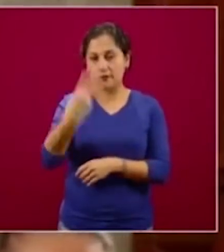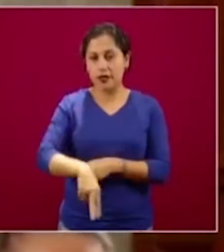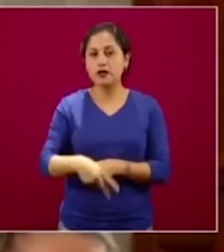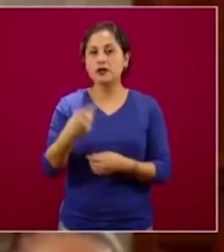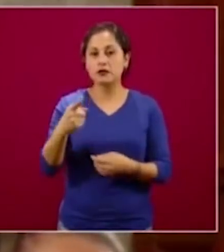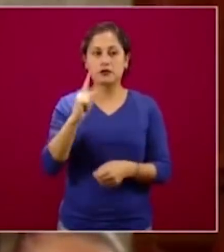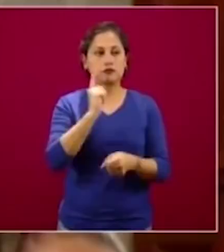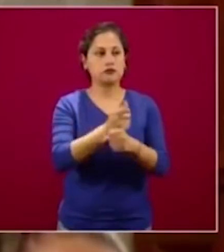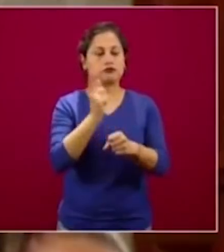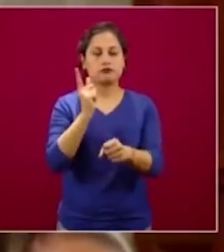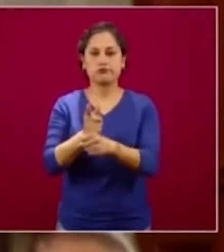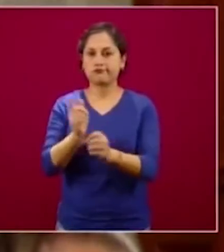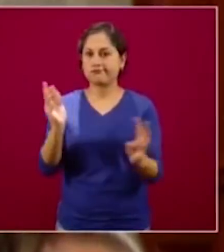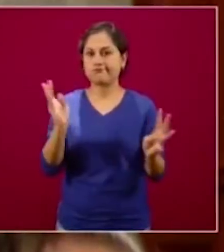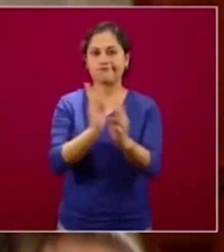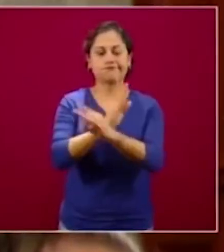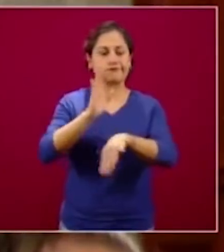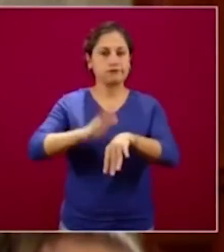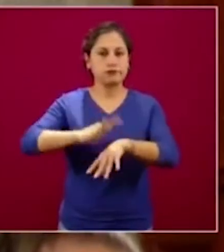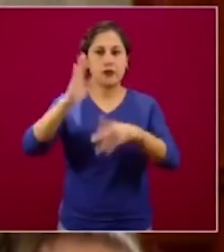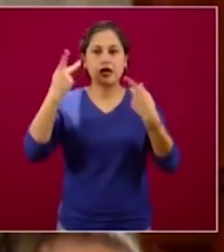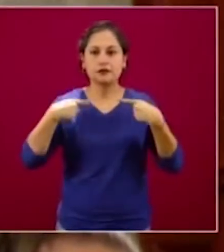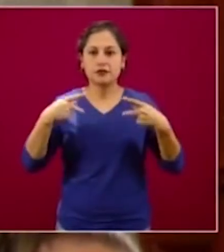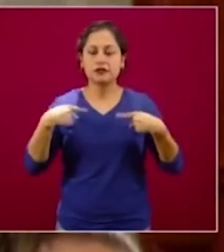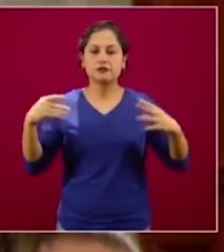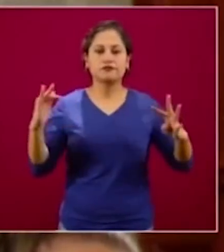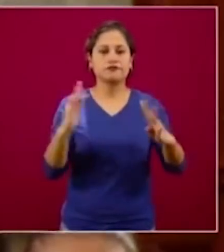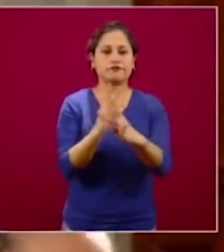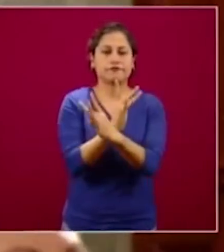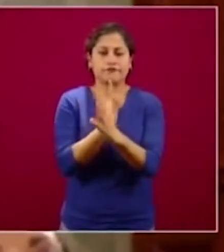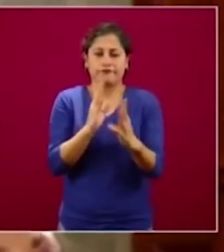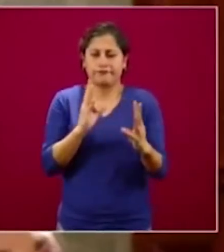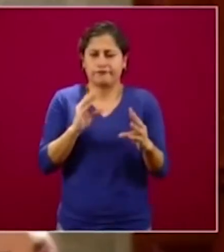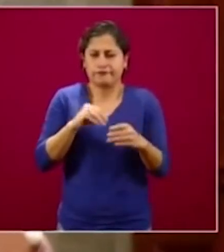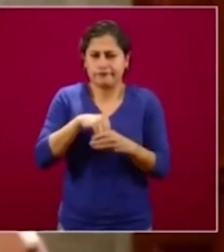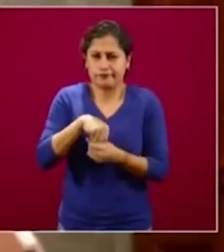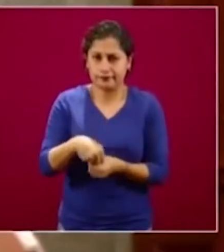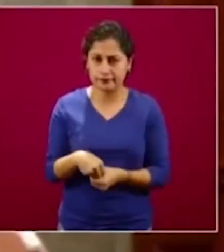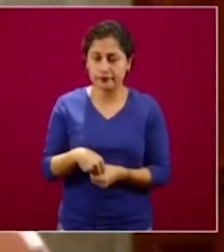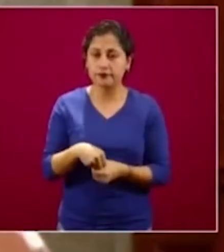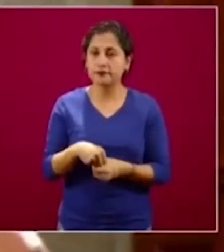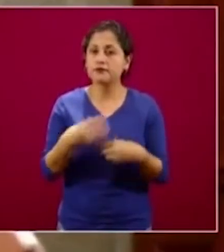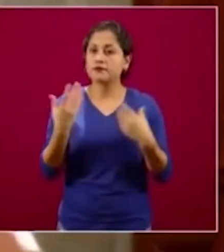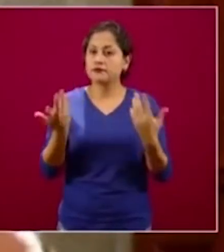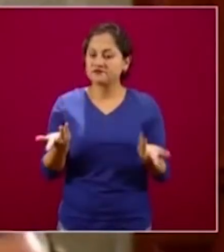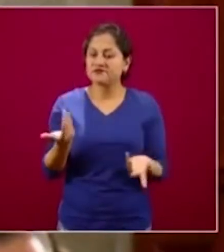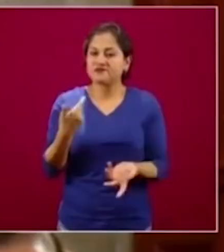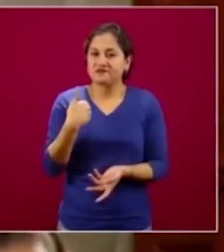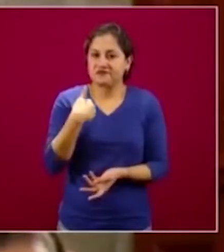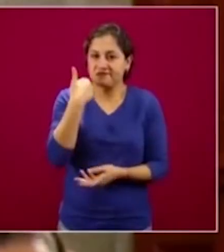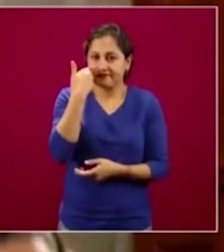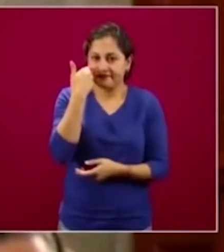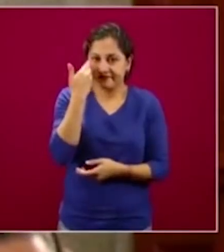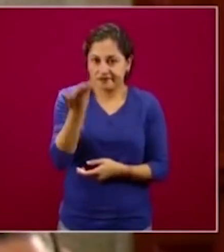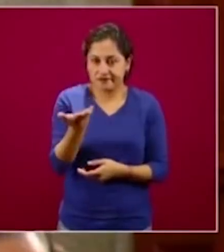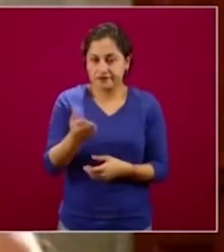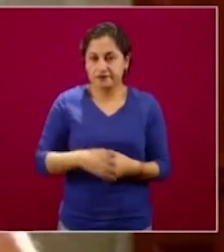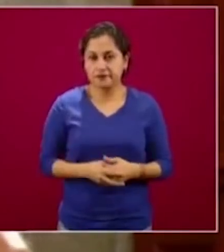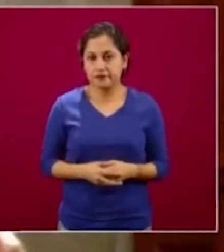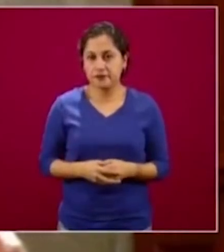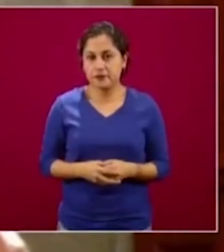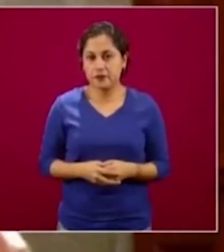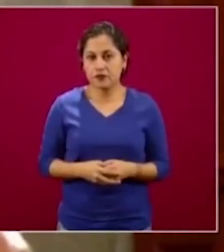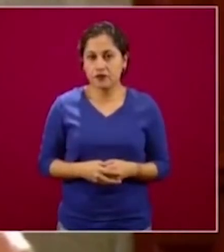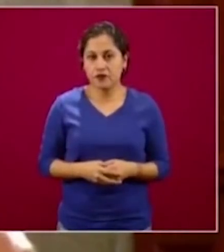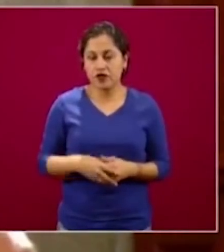personas transitando en la calle, haciendo aglomeraciones. En ese sentido, sí me gustaría saber